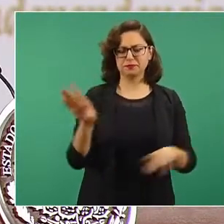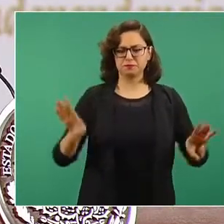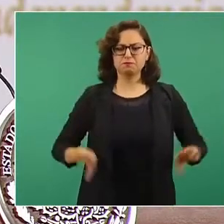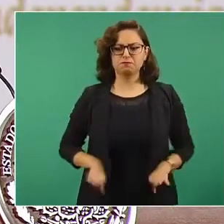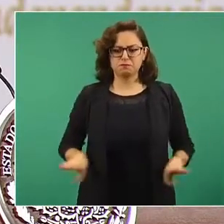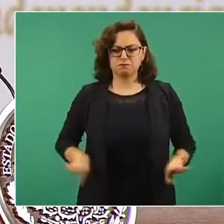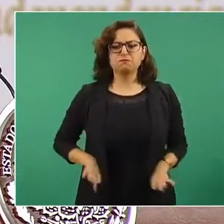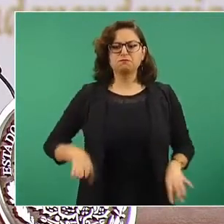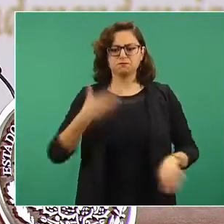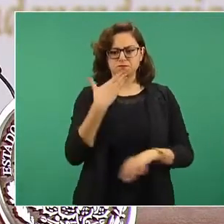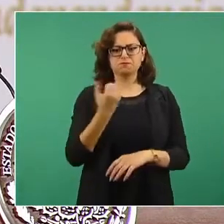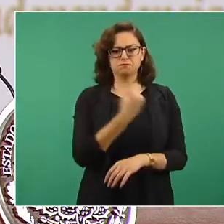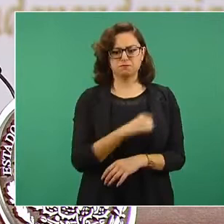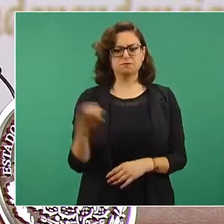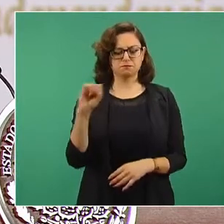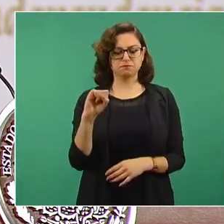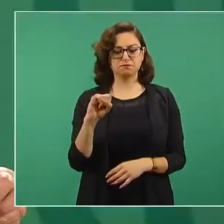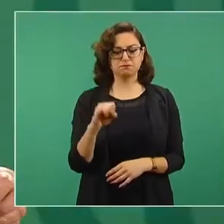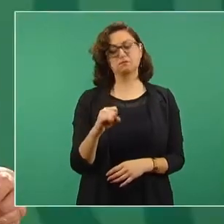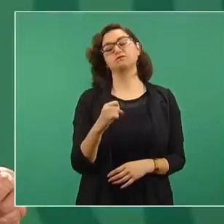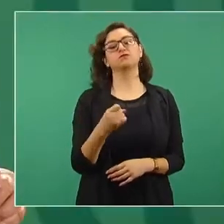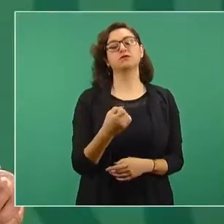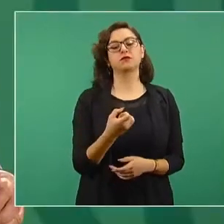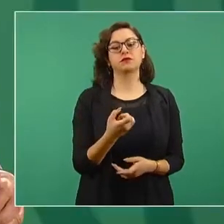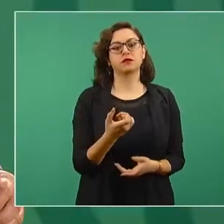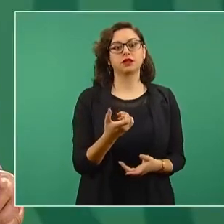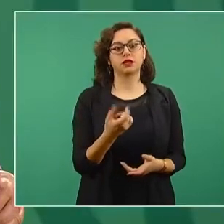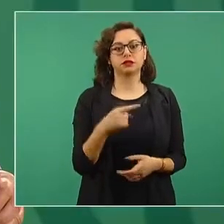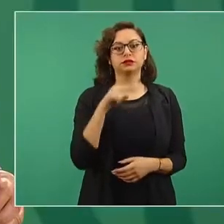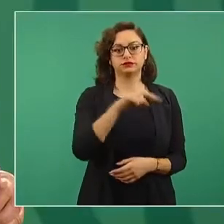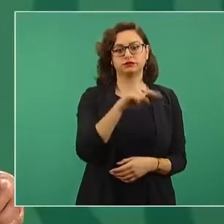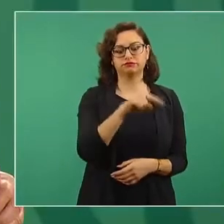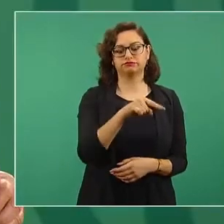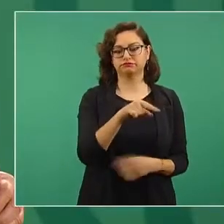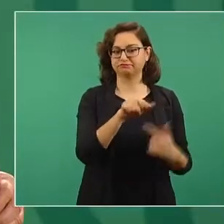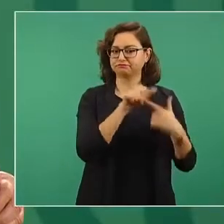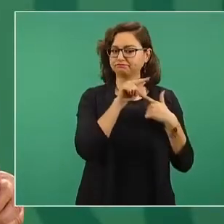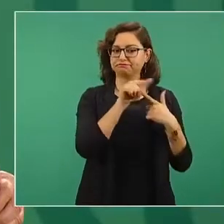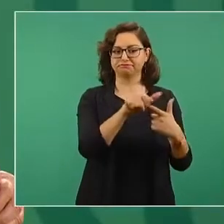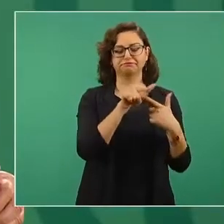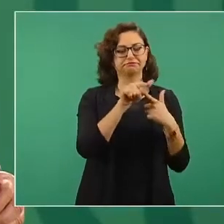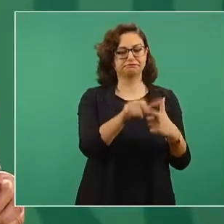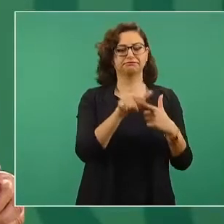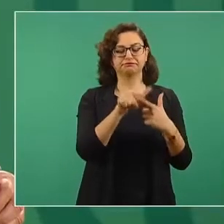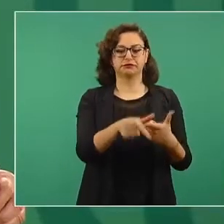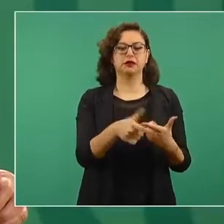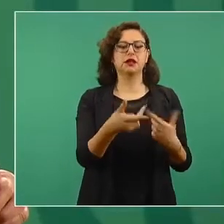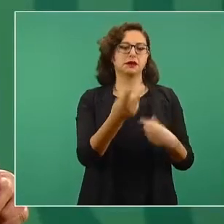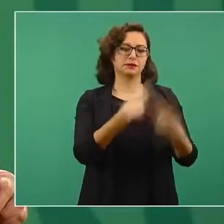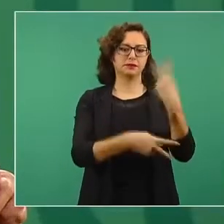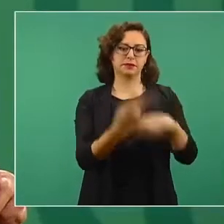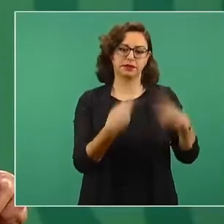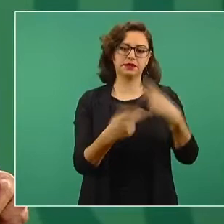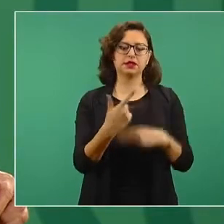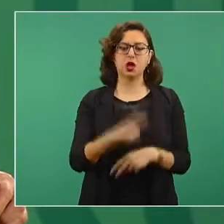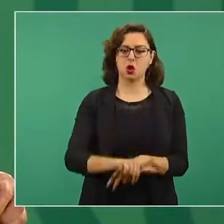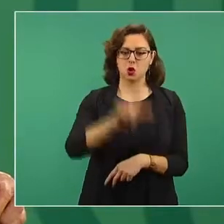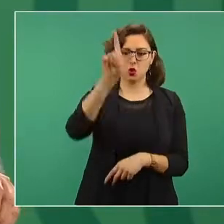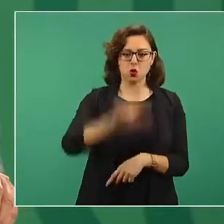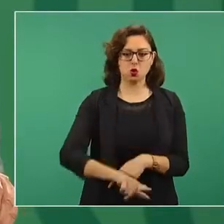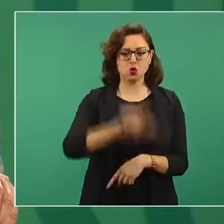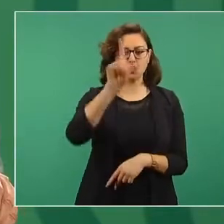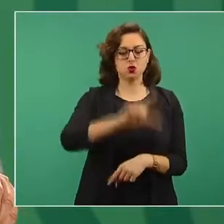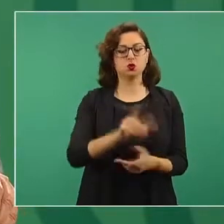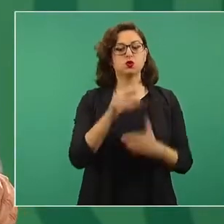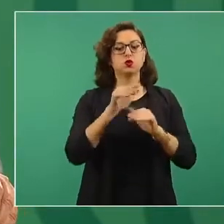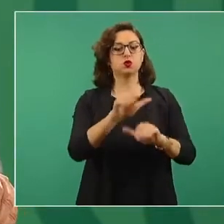destacada y ella va a seguir estando con nosotros los lunes informando sobre los